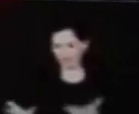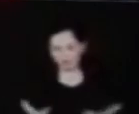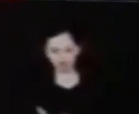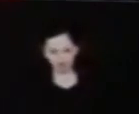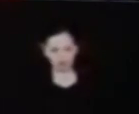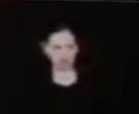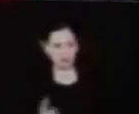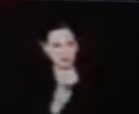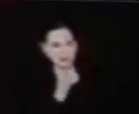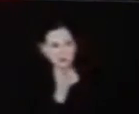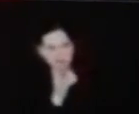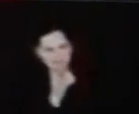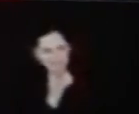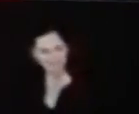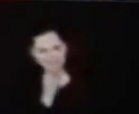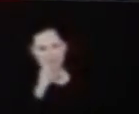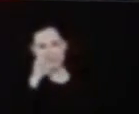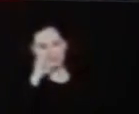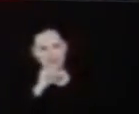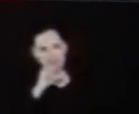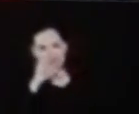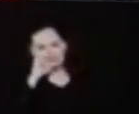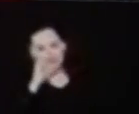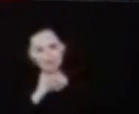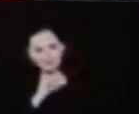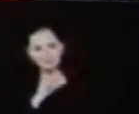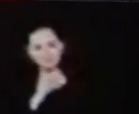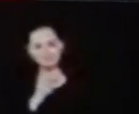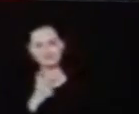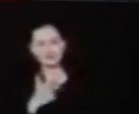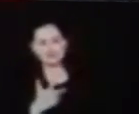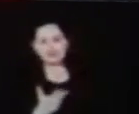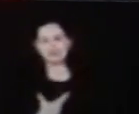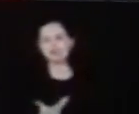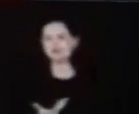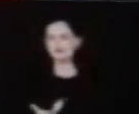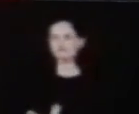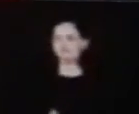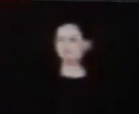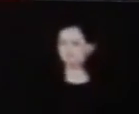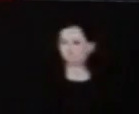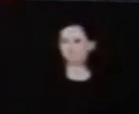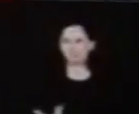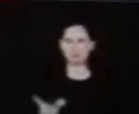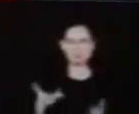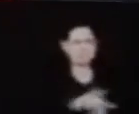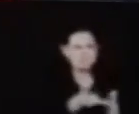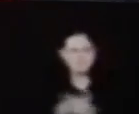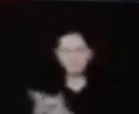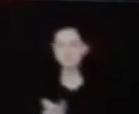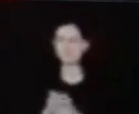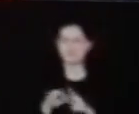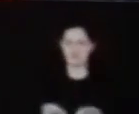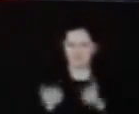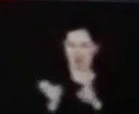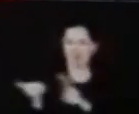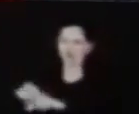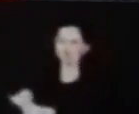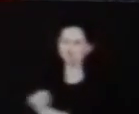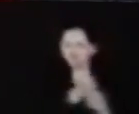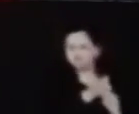las corporaciones policiales y el grave aumento de homicidios, robos,